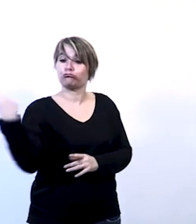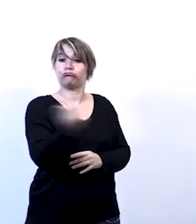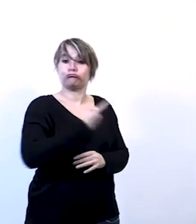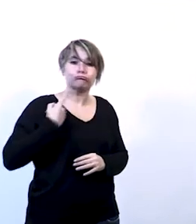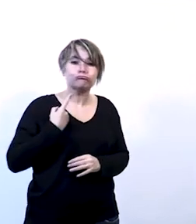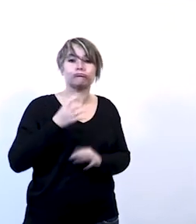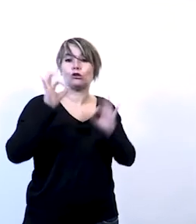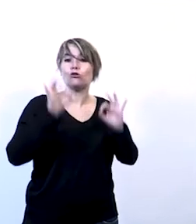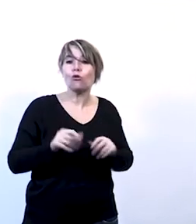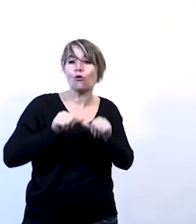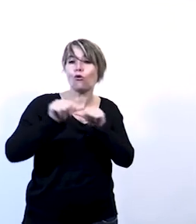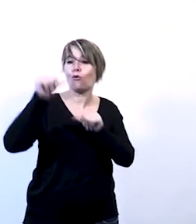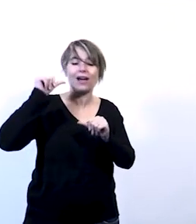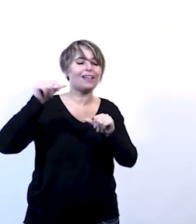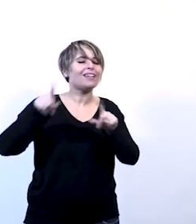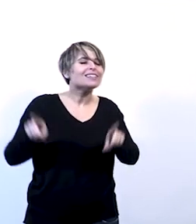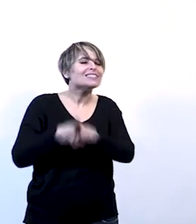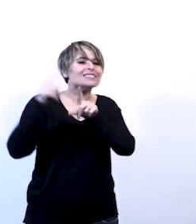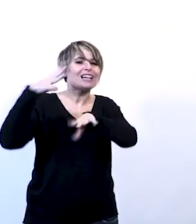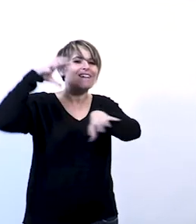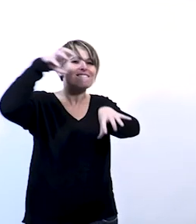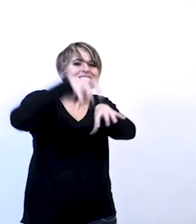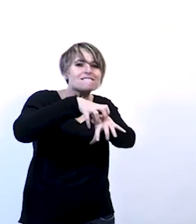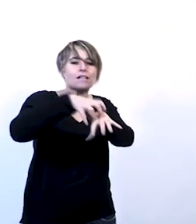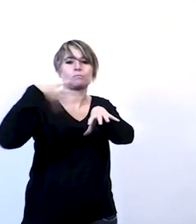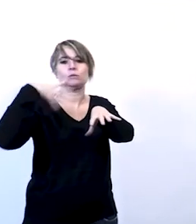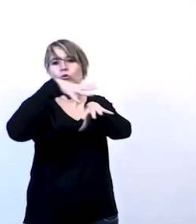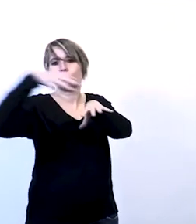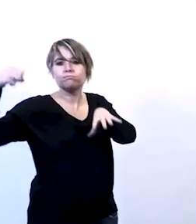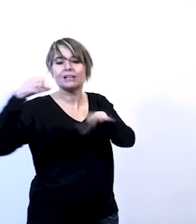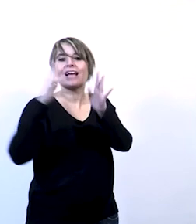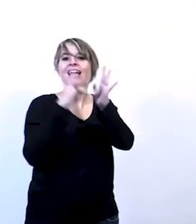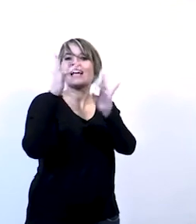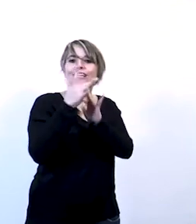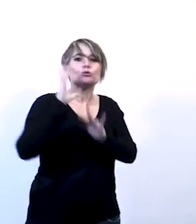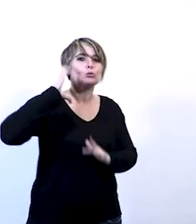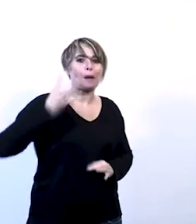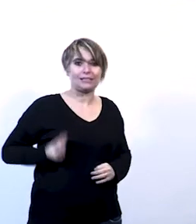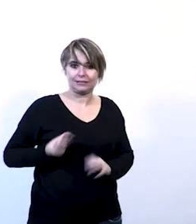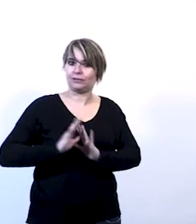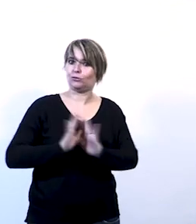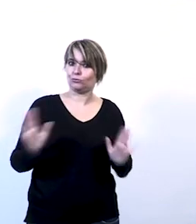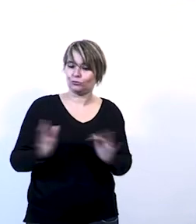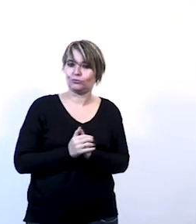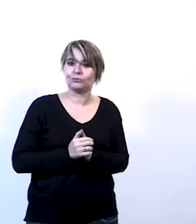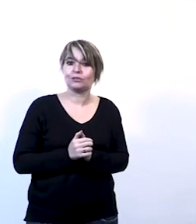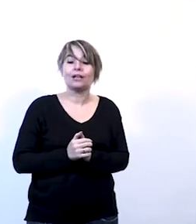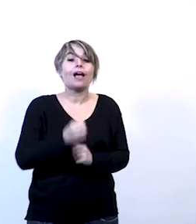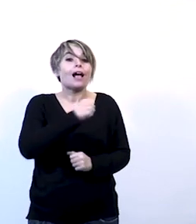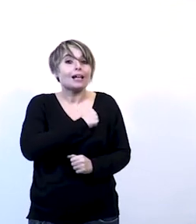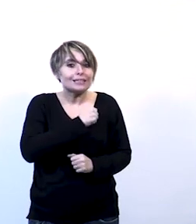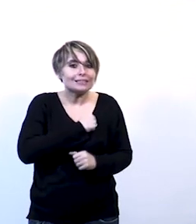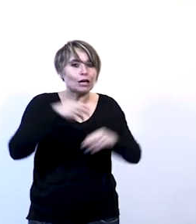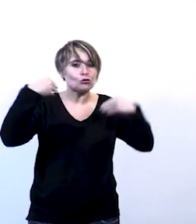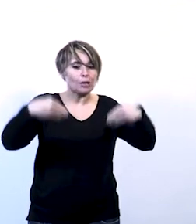agua. Antes que existiera cualquier Estado israelí, Jesús es un palestino. Y que los cristianos en Navidad